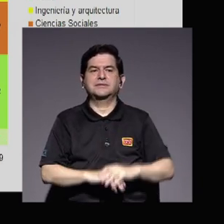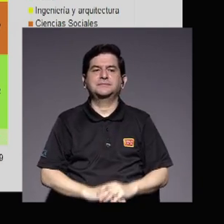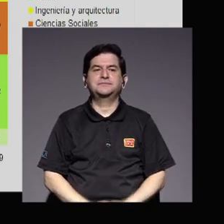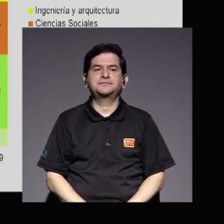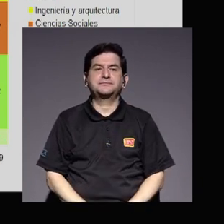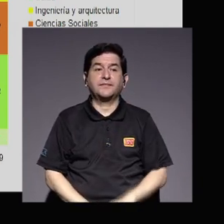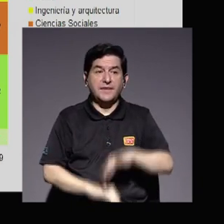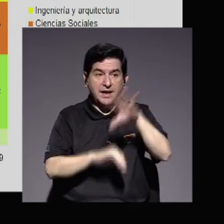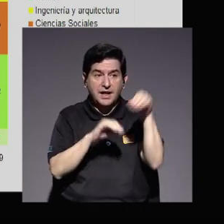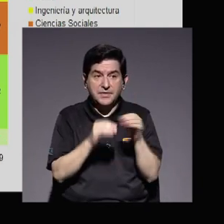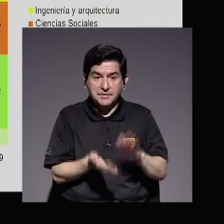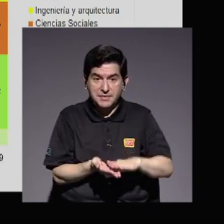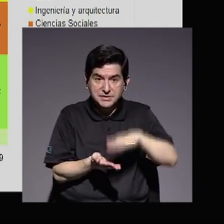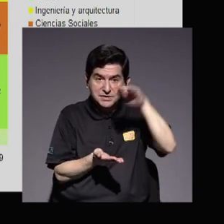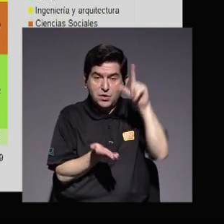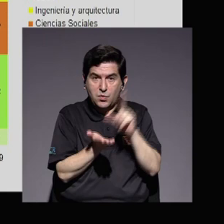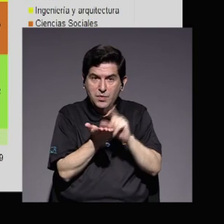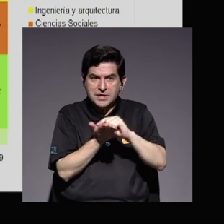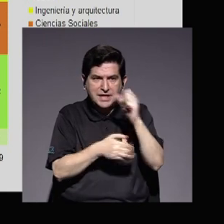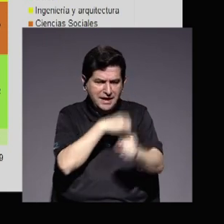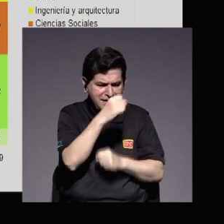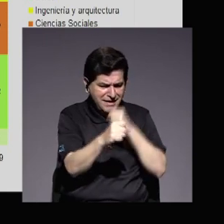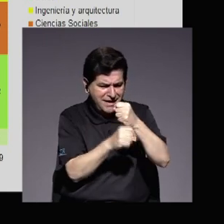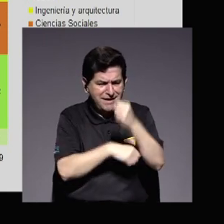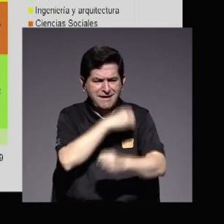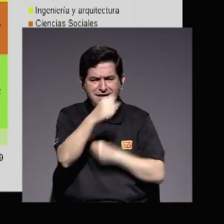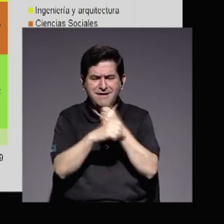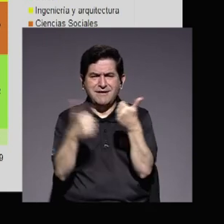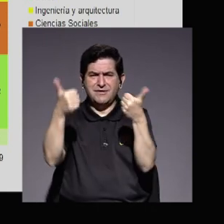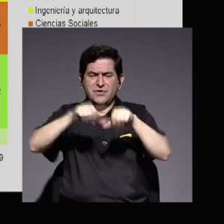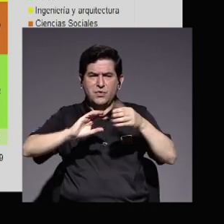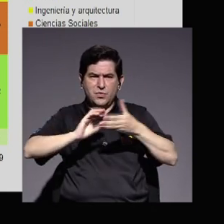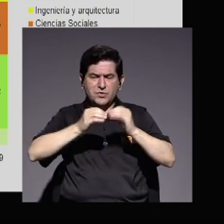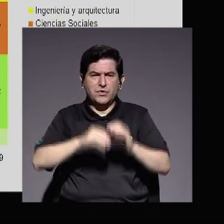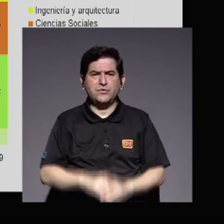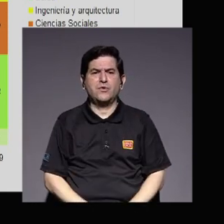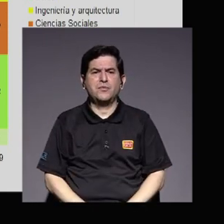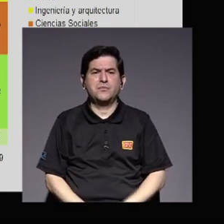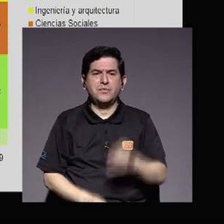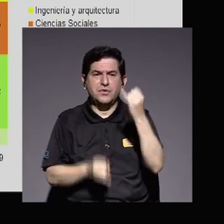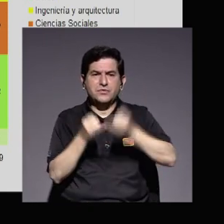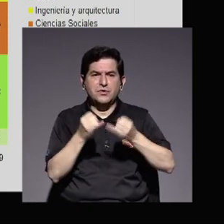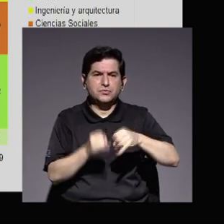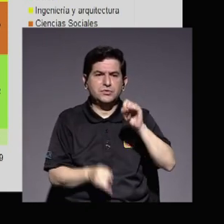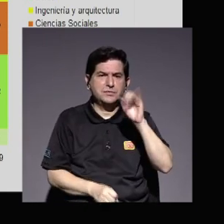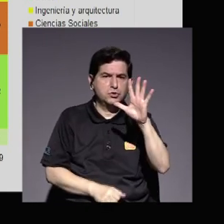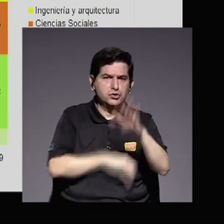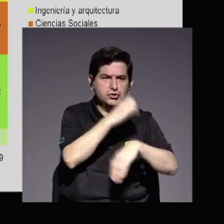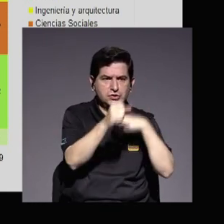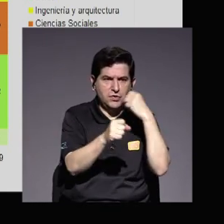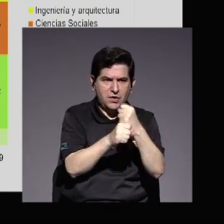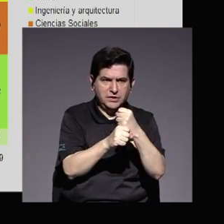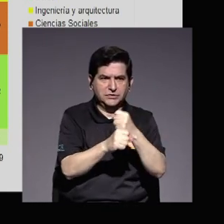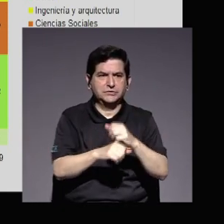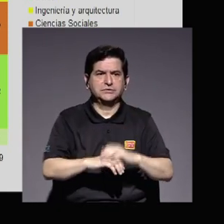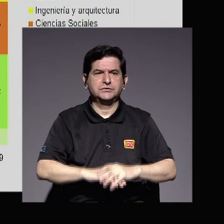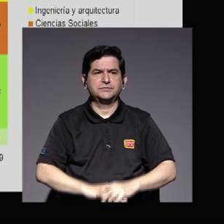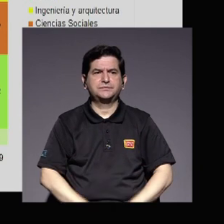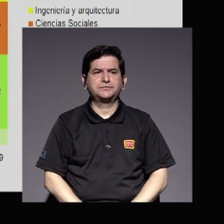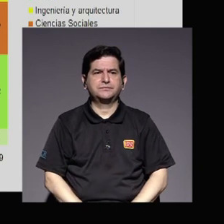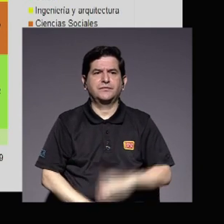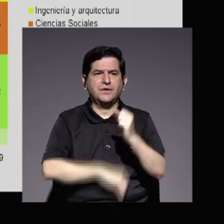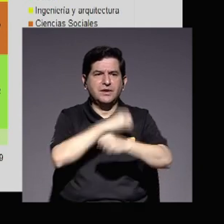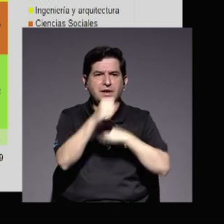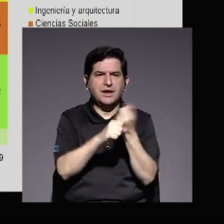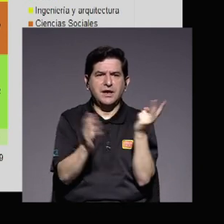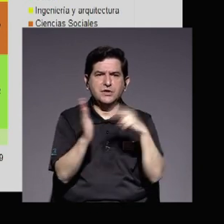Y además aumentan las publicaciones año con año de acuerdo con los datos de Scopus del último quinquenio. En el